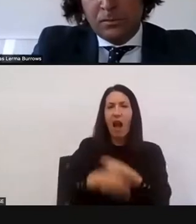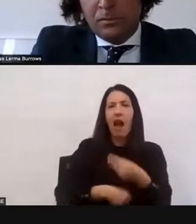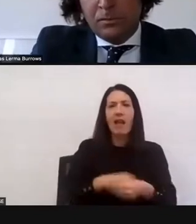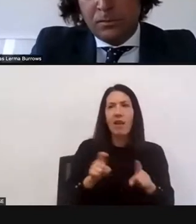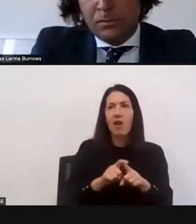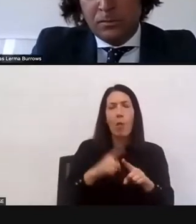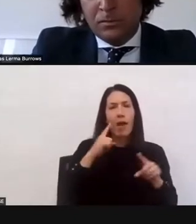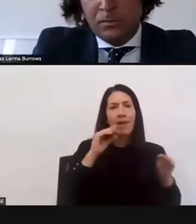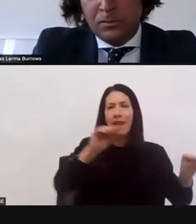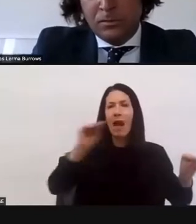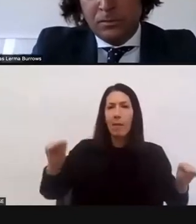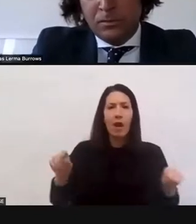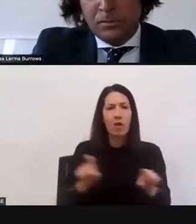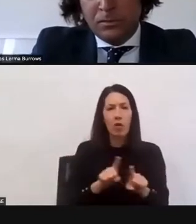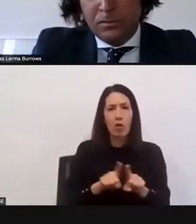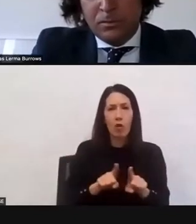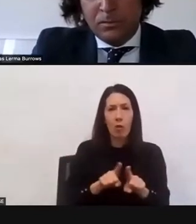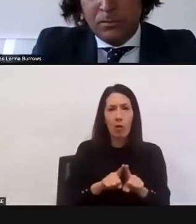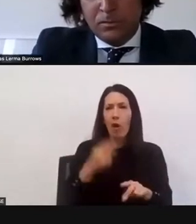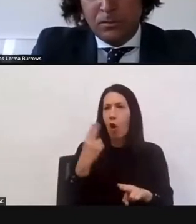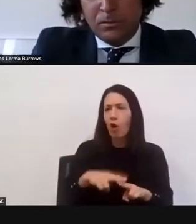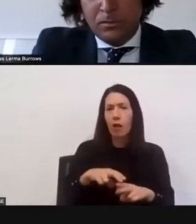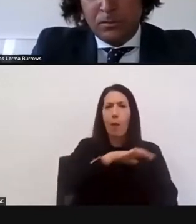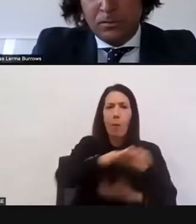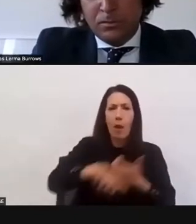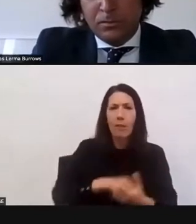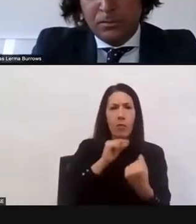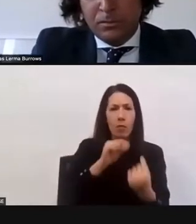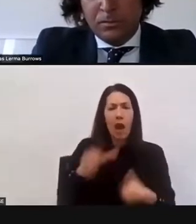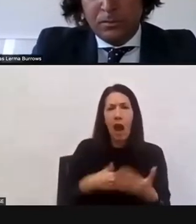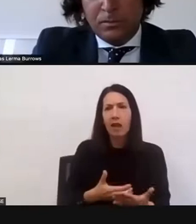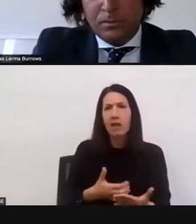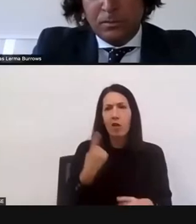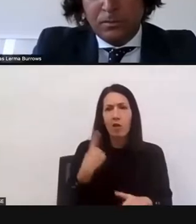atención publicando, ¿no? Contenido polémico o incluso sensible que puede ser